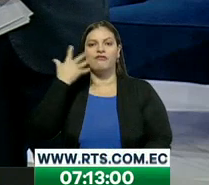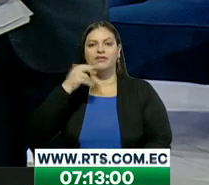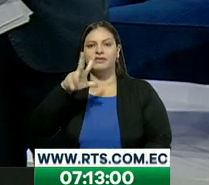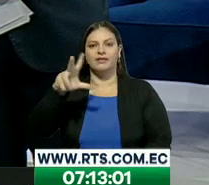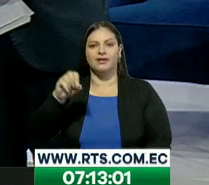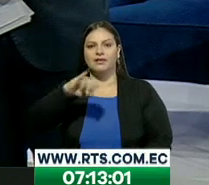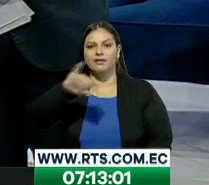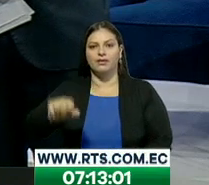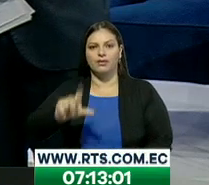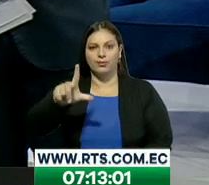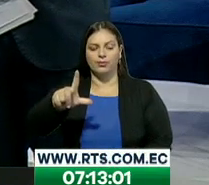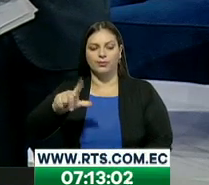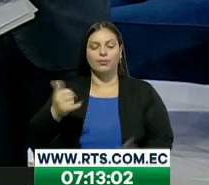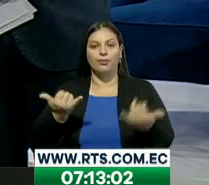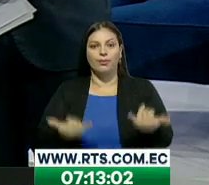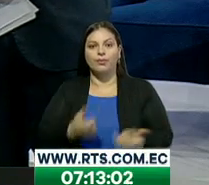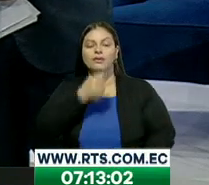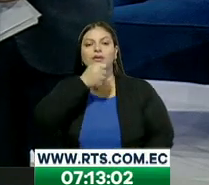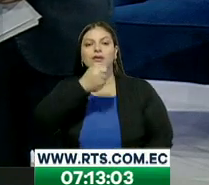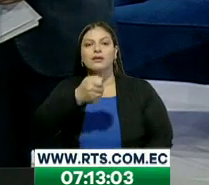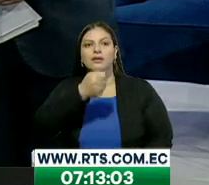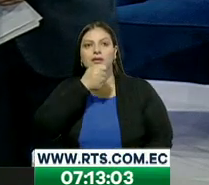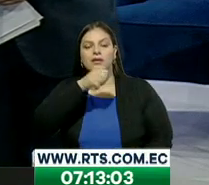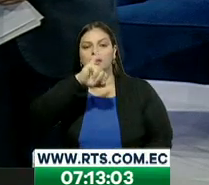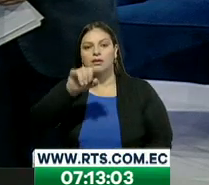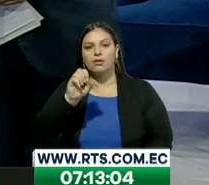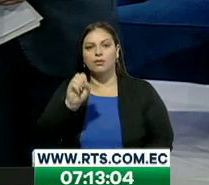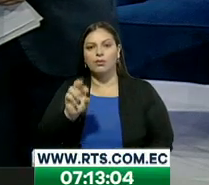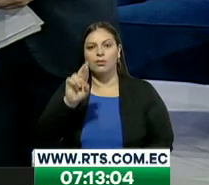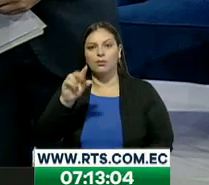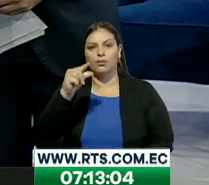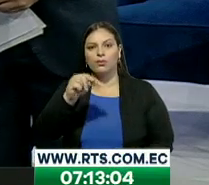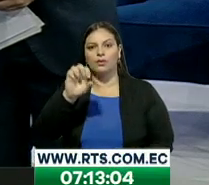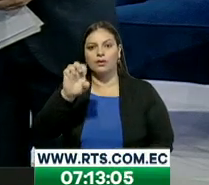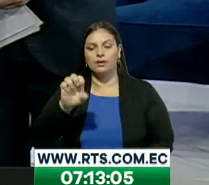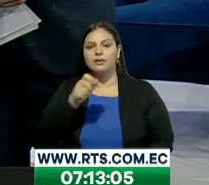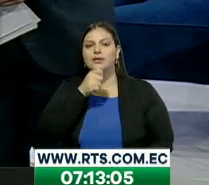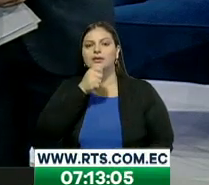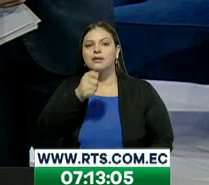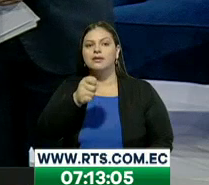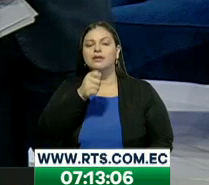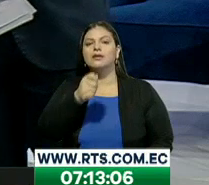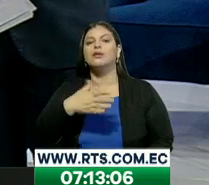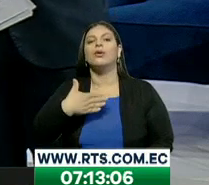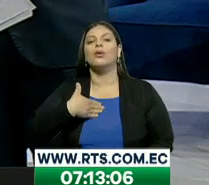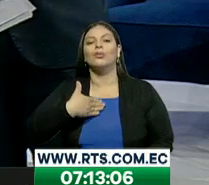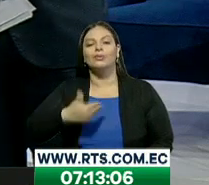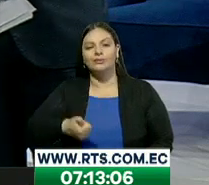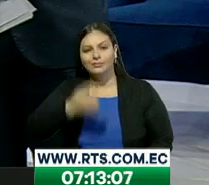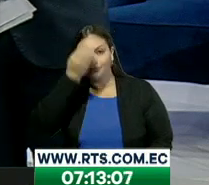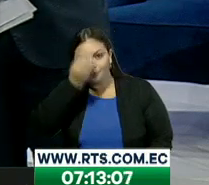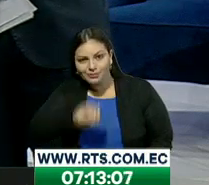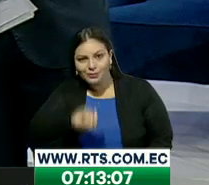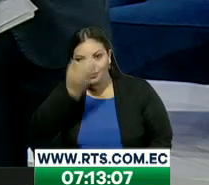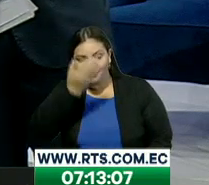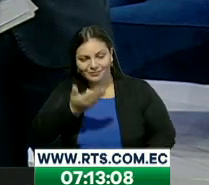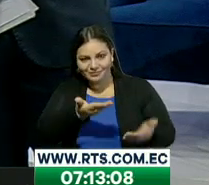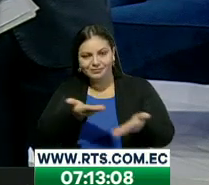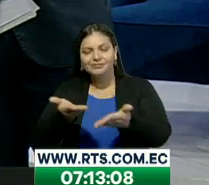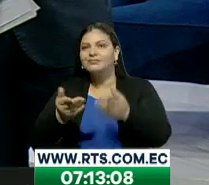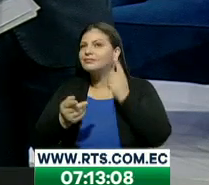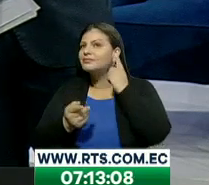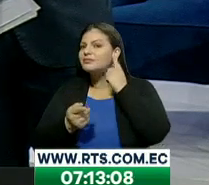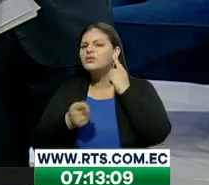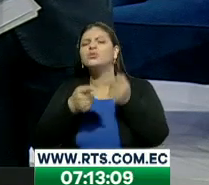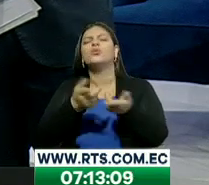conectamos con nuestro compañero y amigo Jorge Salazar, que está en uno de los puntos de la ciudad de Guayaquil. Mi querido Jorge, ¿cómo te va? Muy buenos días. Adelante, te escuchamos.